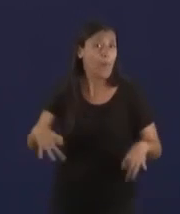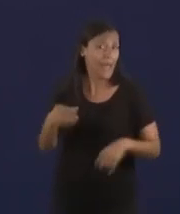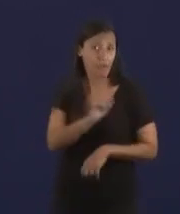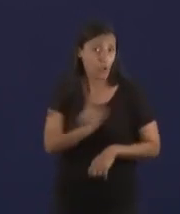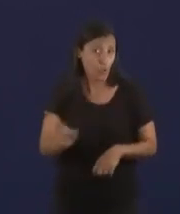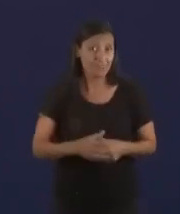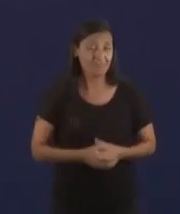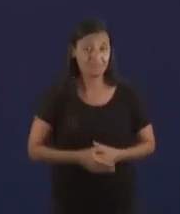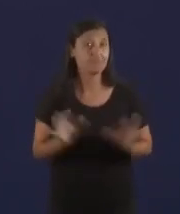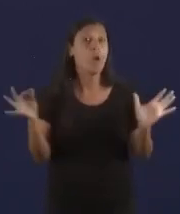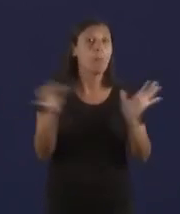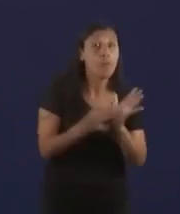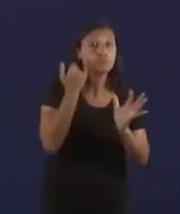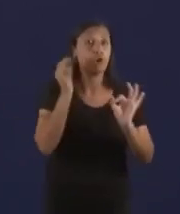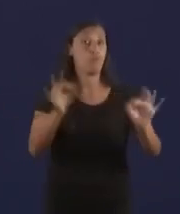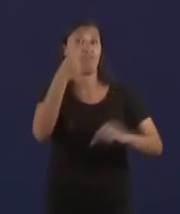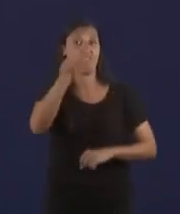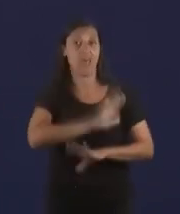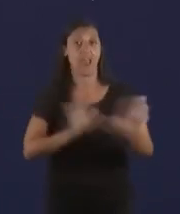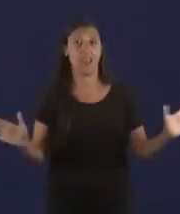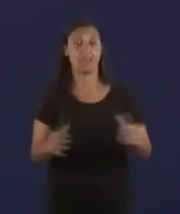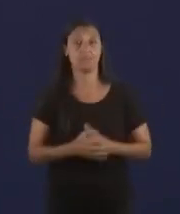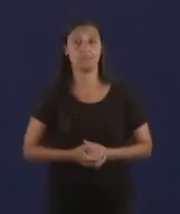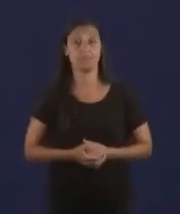transfiere. Punto final.